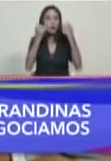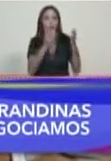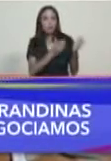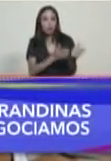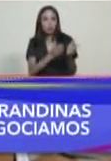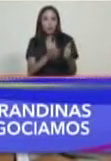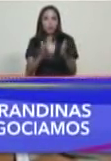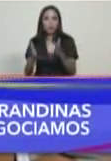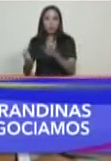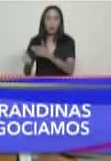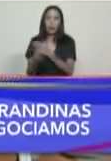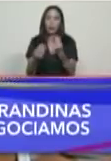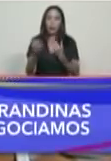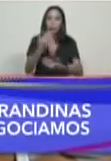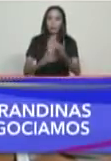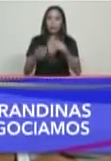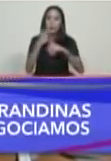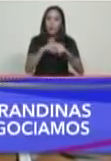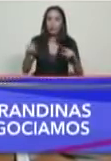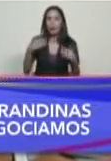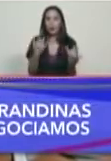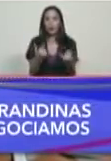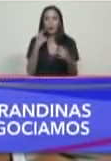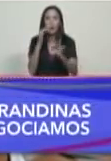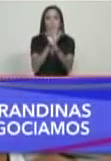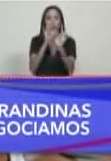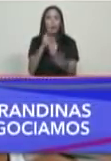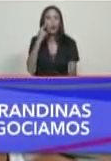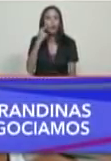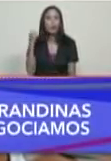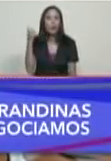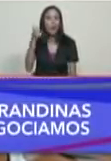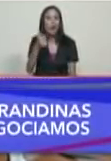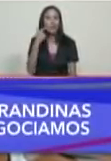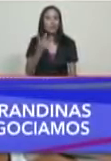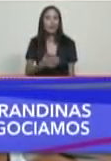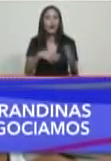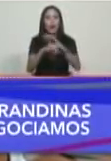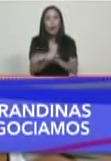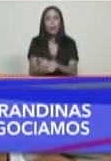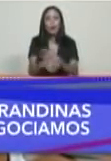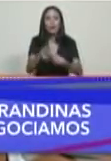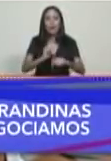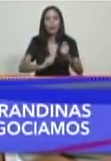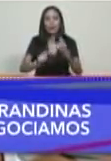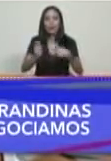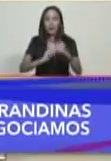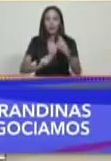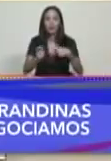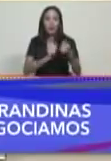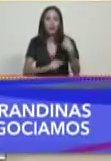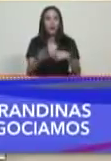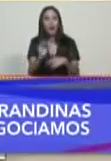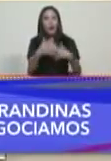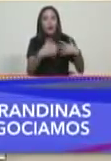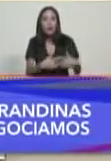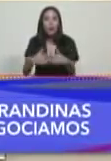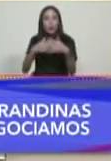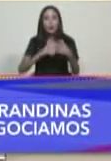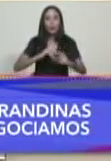arquitecturas financieras distintas a las que estamos acostumbrados, que casi todas son controladas por la hegemonía norteamericana. Así es, eso es lo que yo